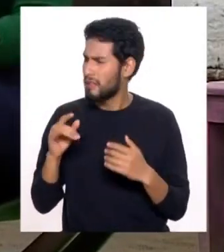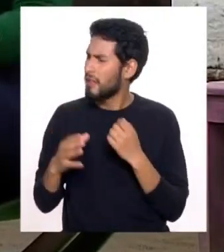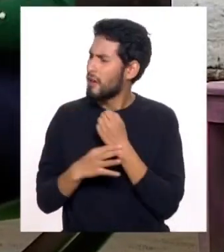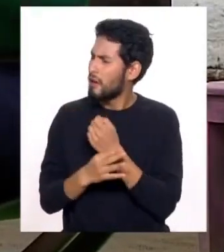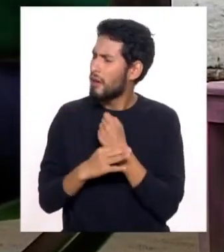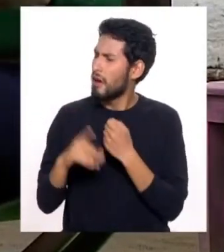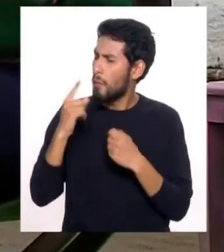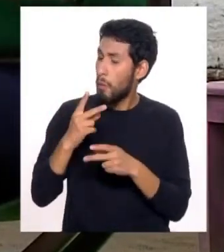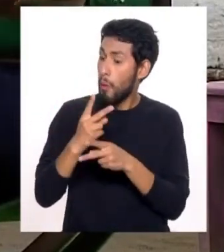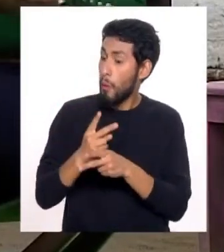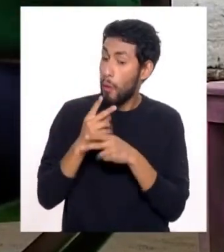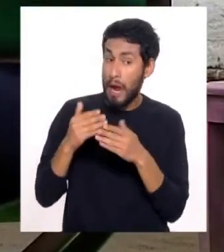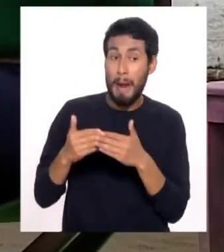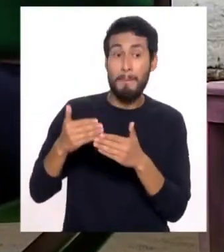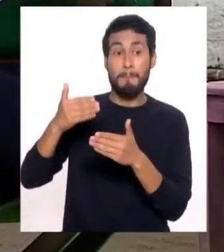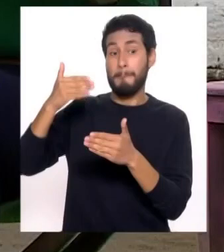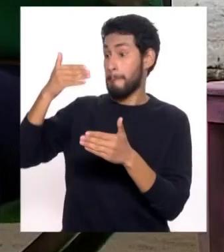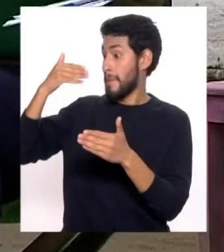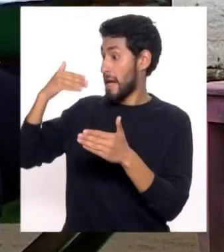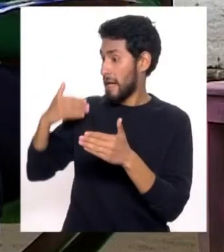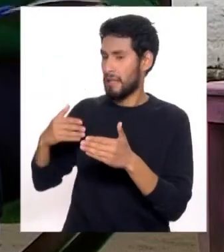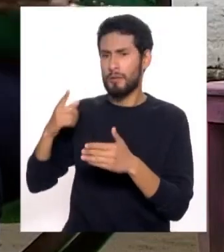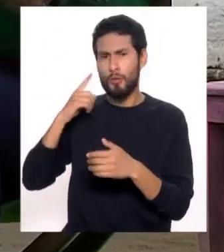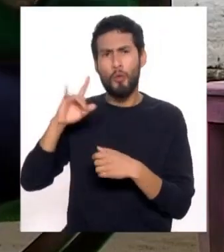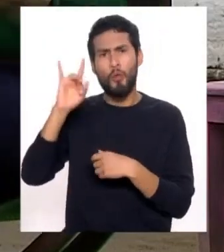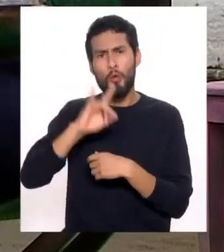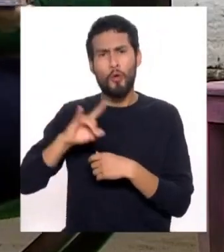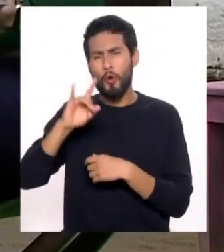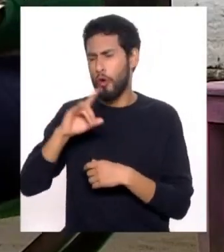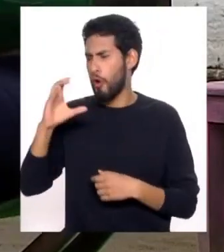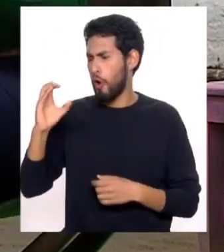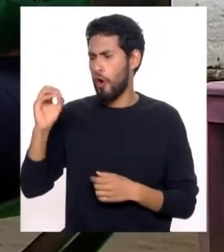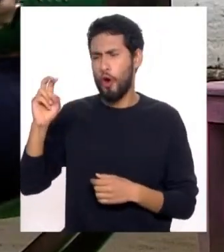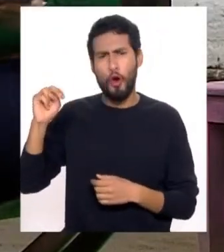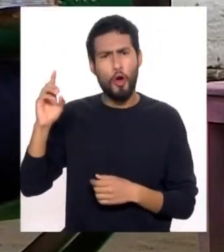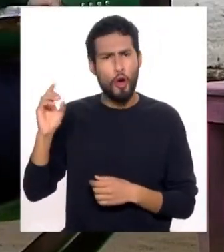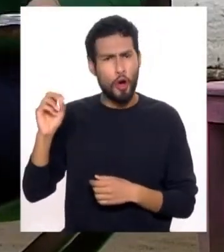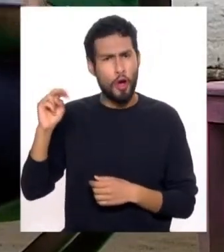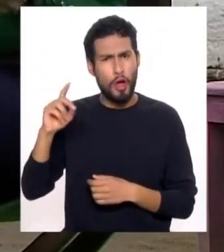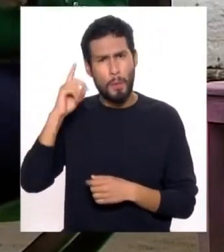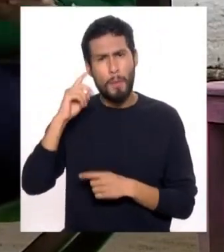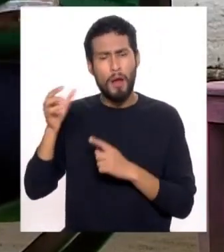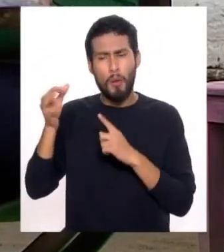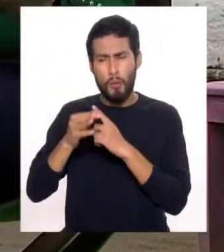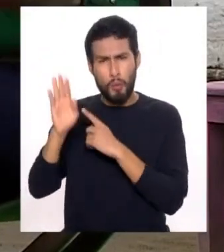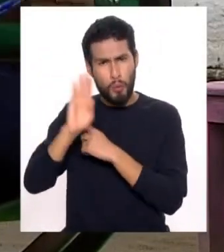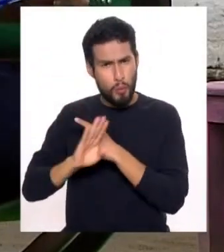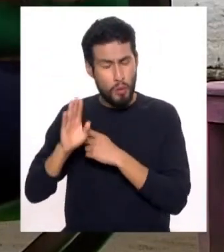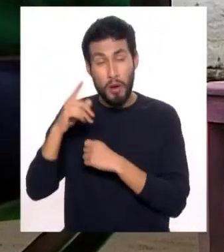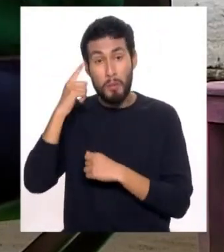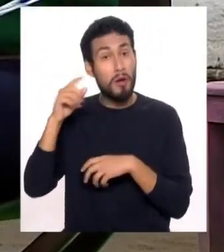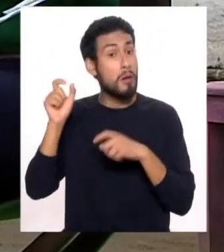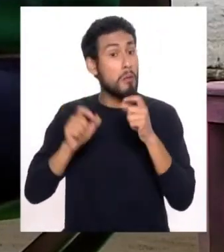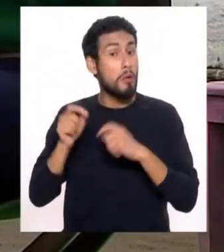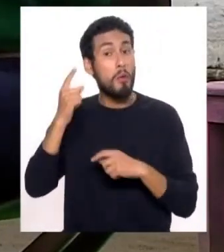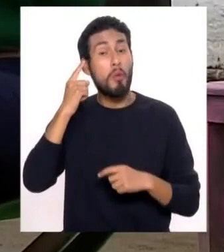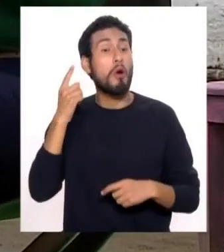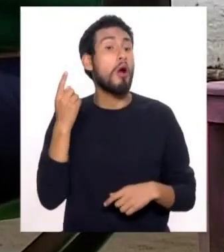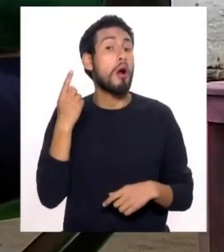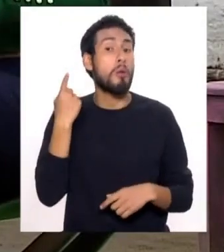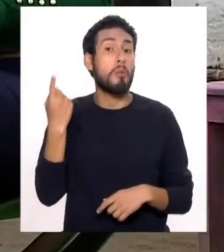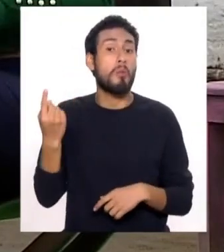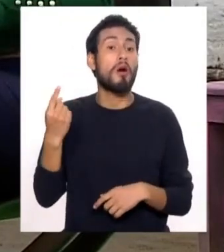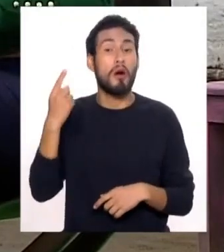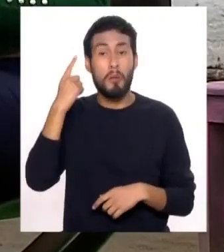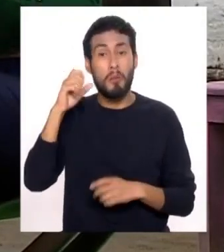esta prevención que siempre decimos el uso de preservativo, pero lamentablemente lo estamos utilizando mal porque muchos lo utilizan solamente para la parte